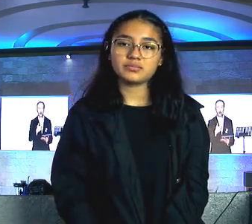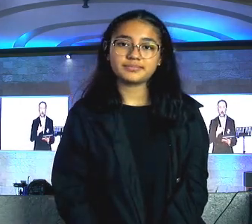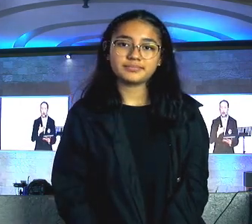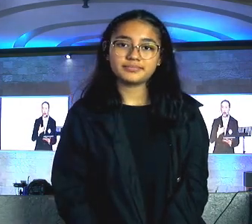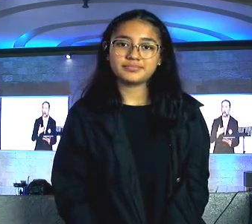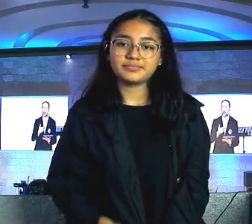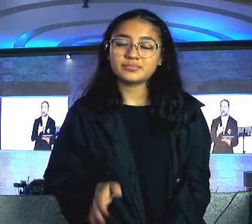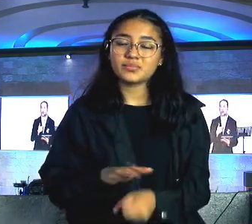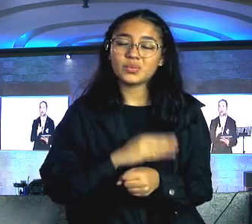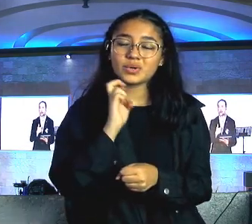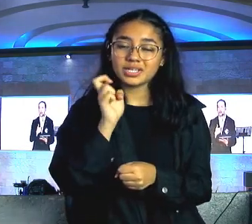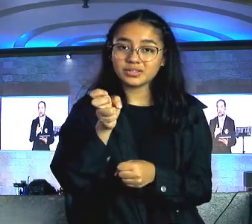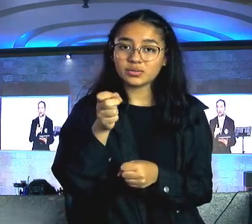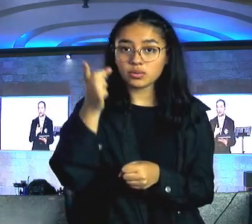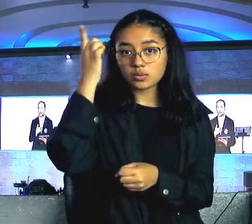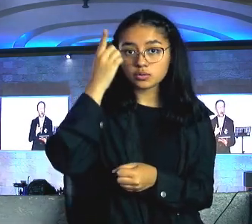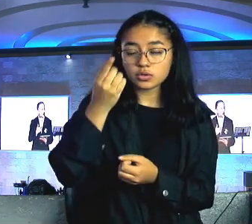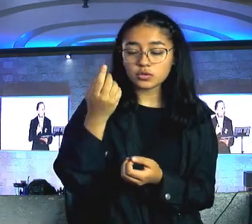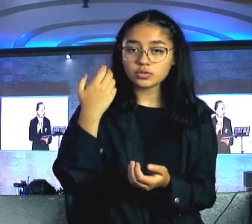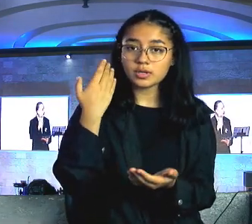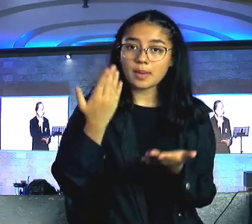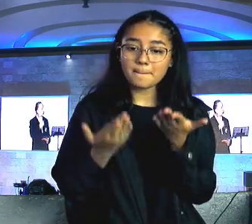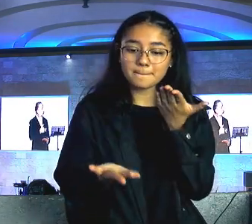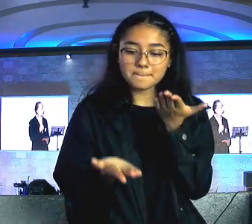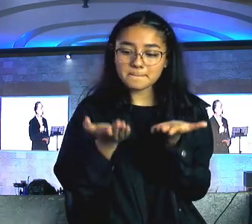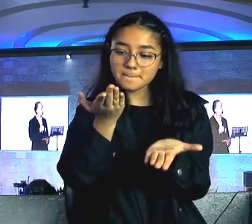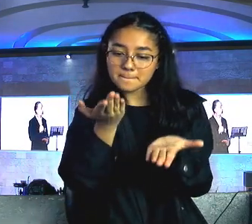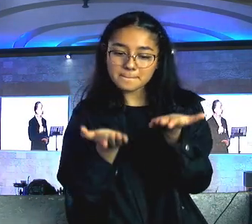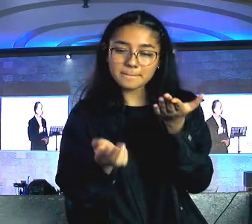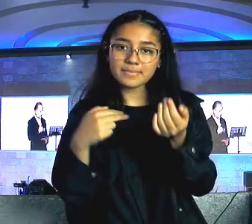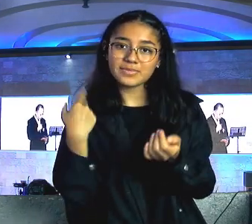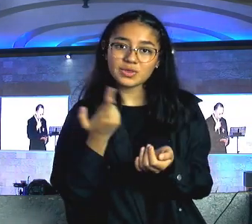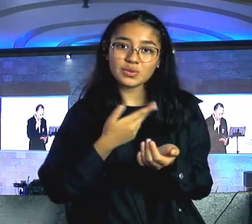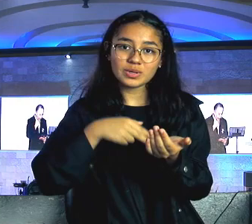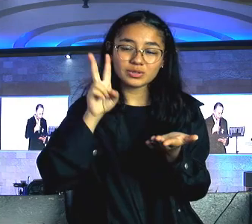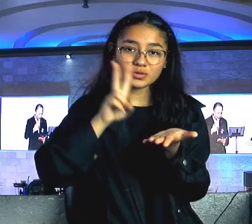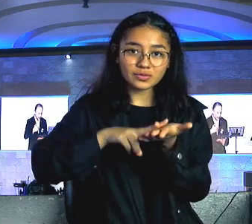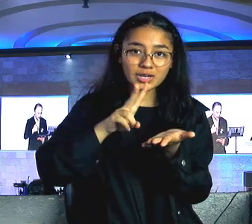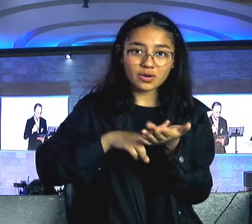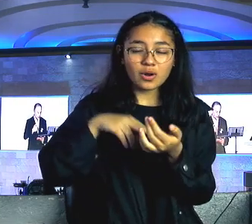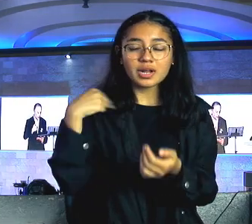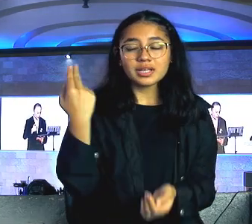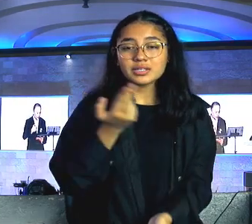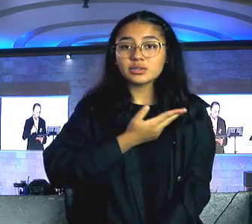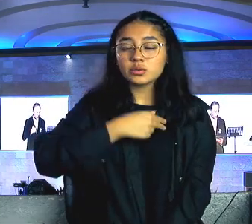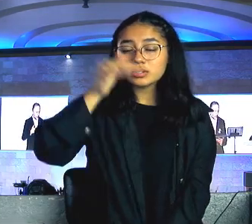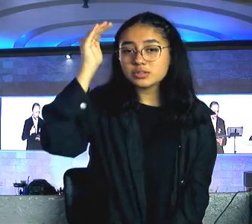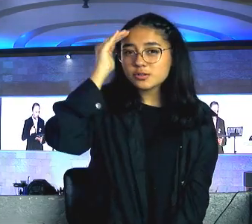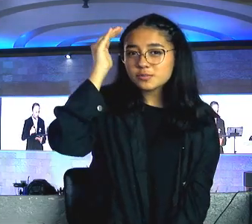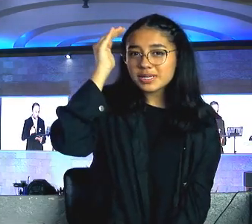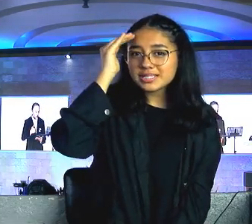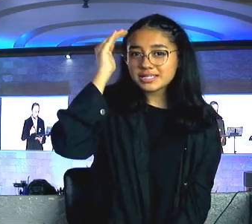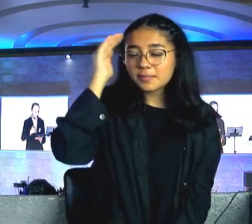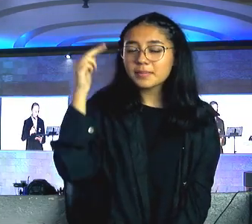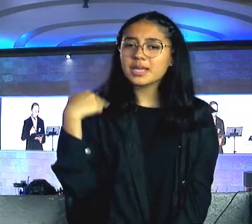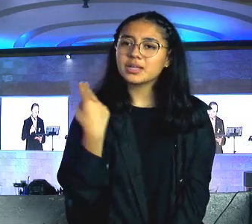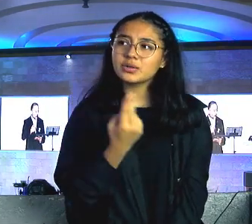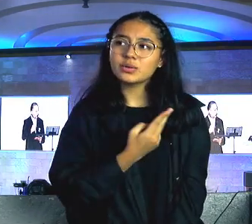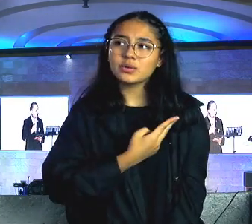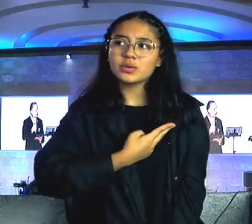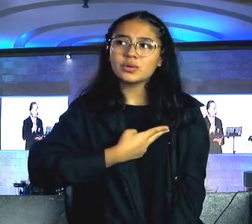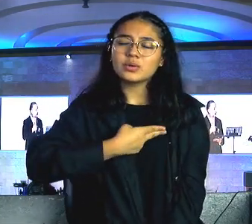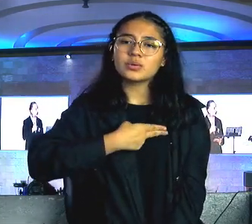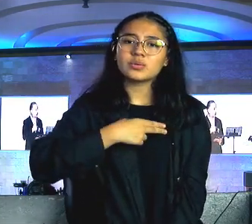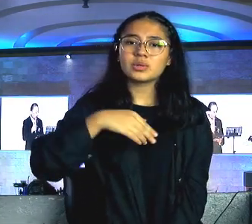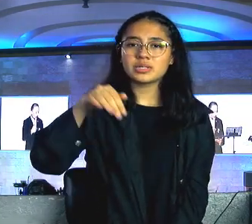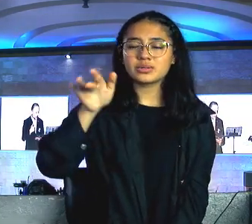nuestros valores, Dios pesa nuestros pensamientos, Dios pesa nuestros sentimientos. Y los ojos